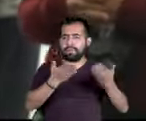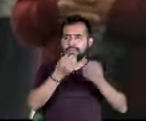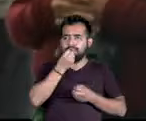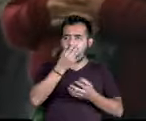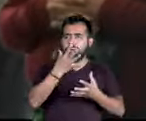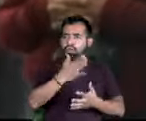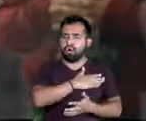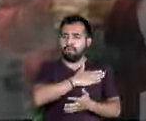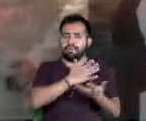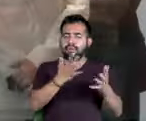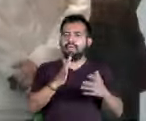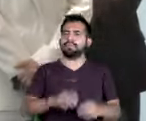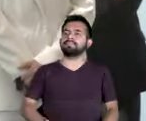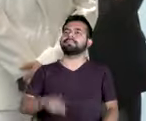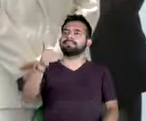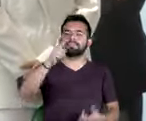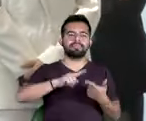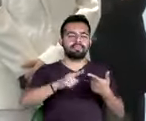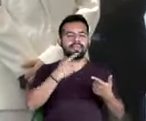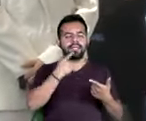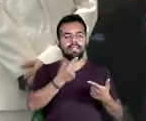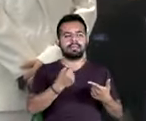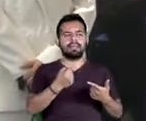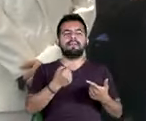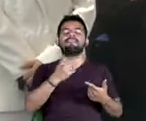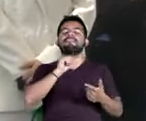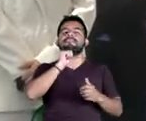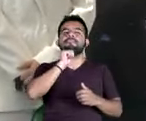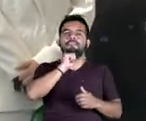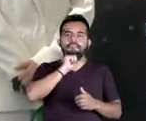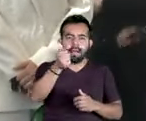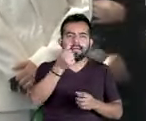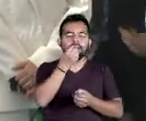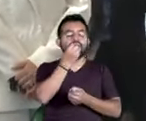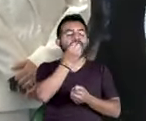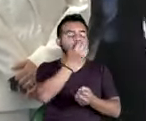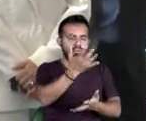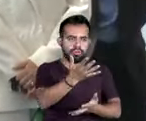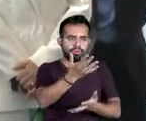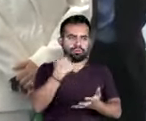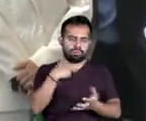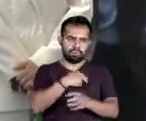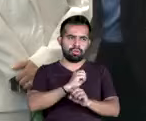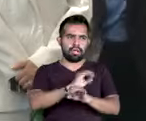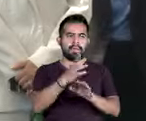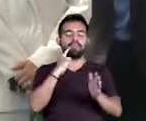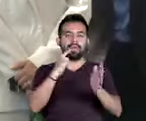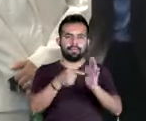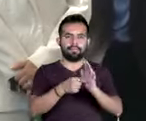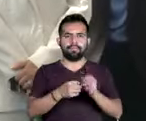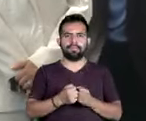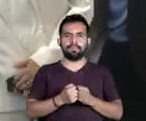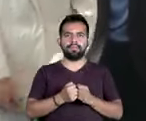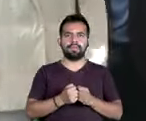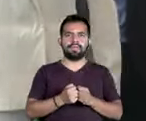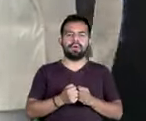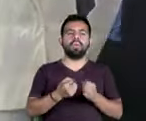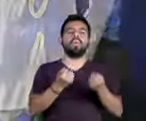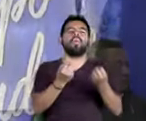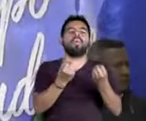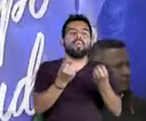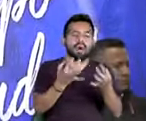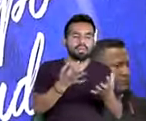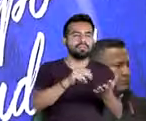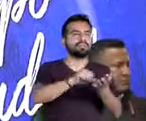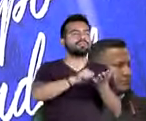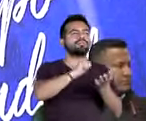confiable? Nos falta información para que nosotros le demos claridad a ustedes. Por ejemplo, ¿cuál es el saldo en cajas que está quedando?